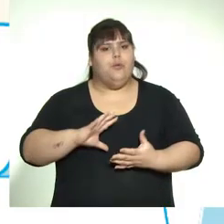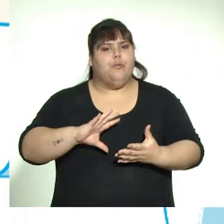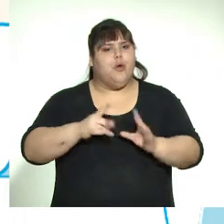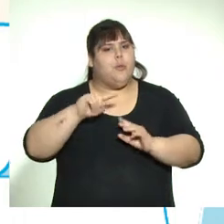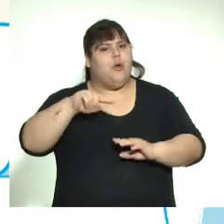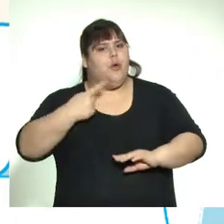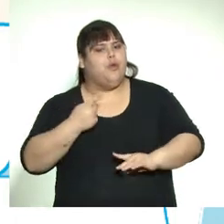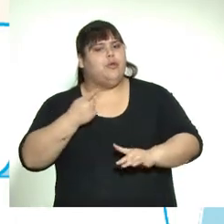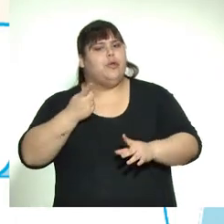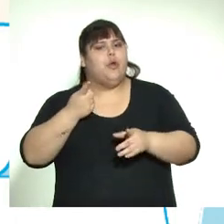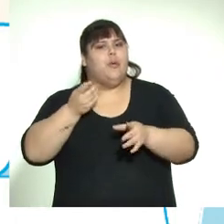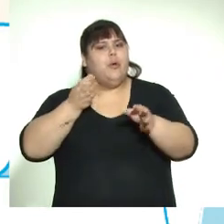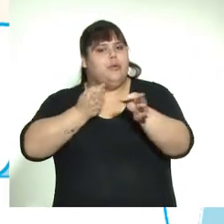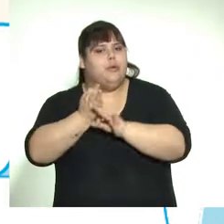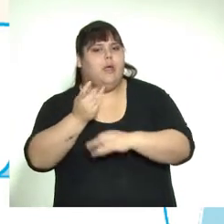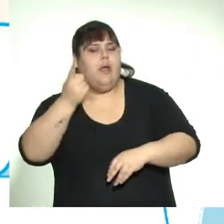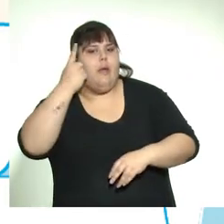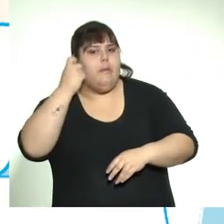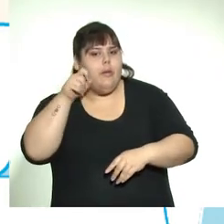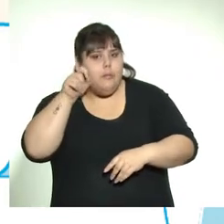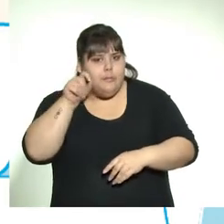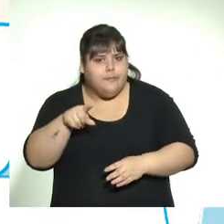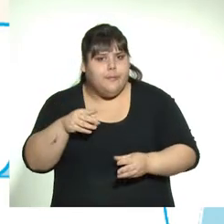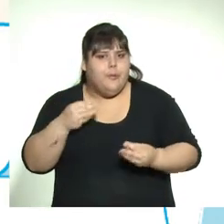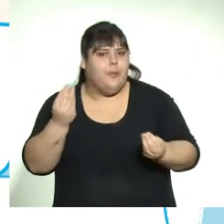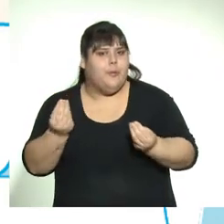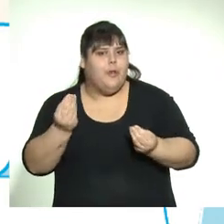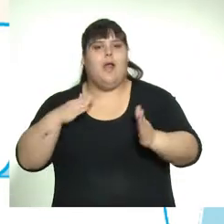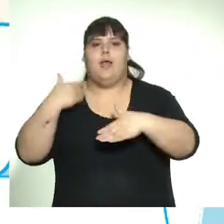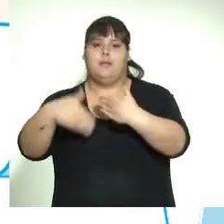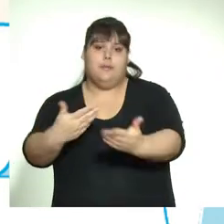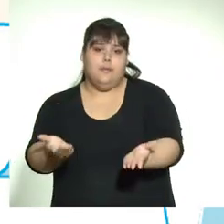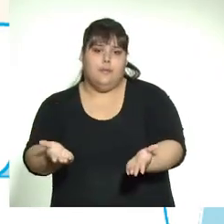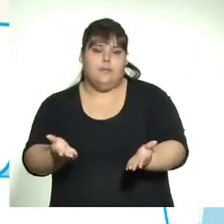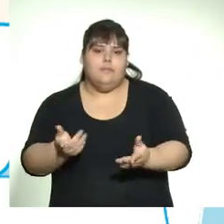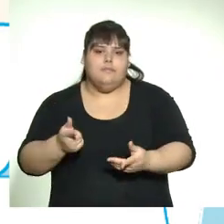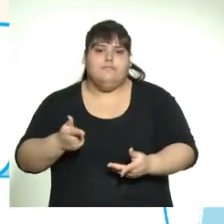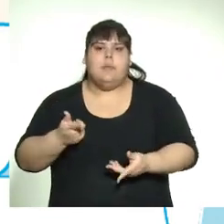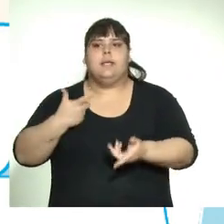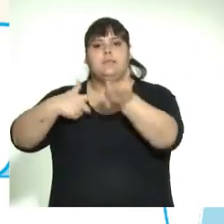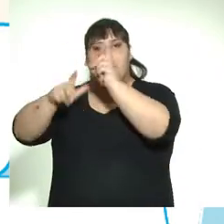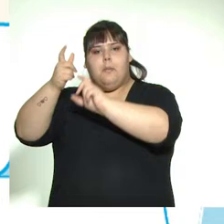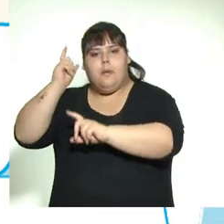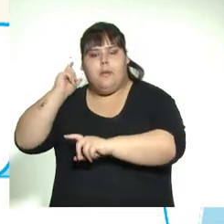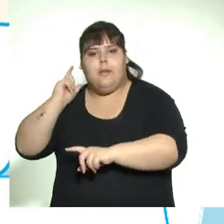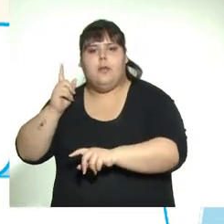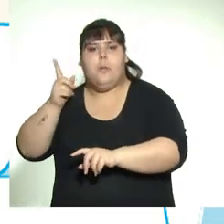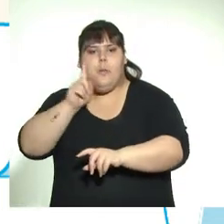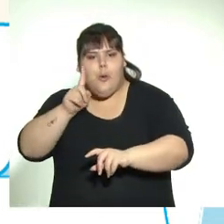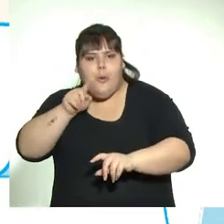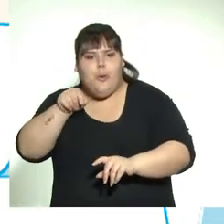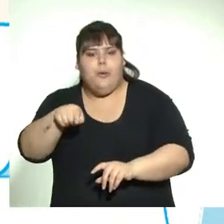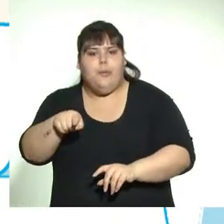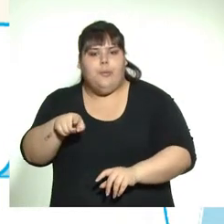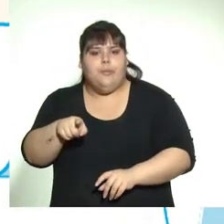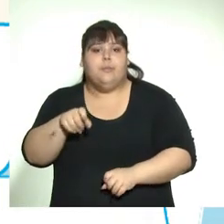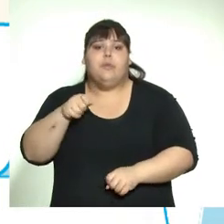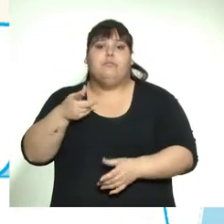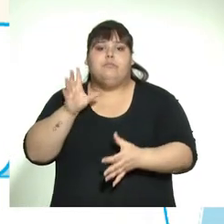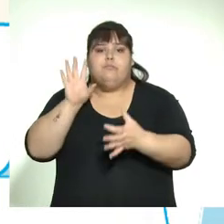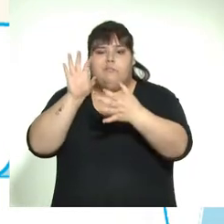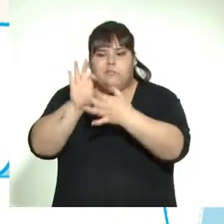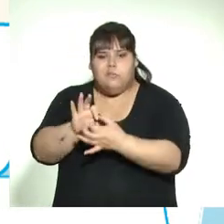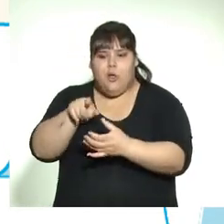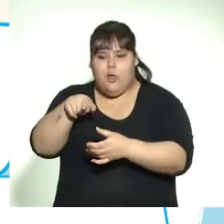Y otra forma de enseñar y de aprender es justamente haciendo, experimentando. Esta